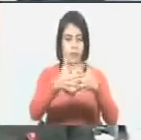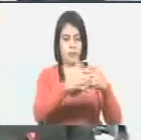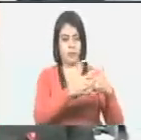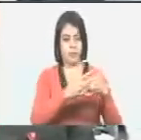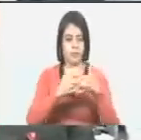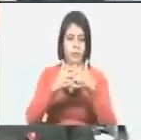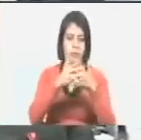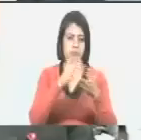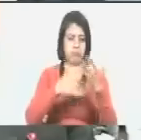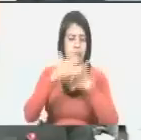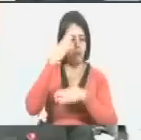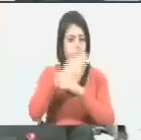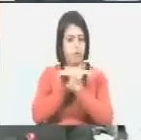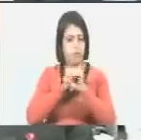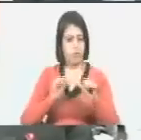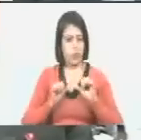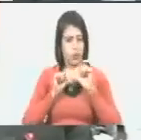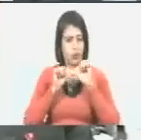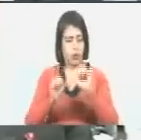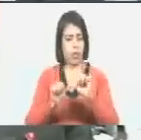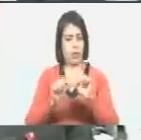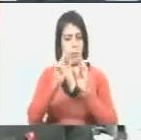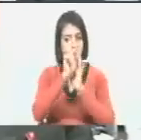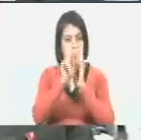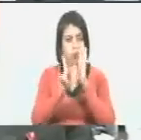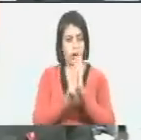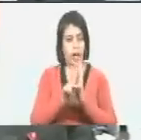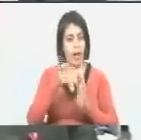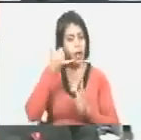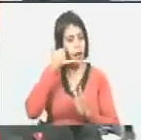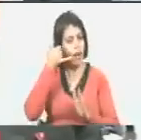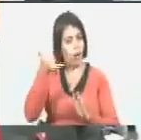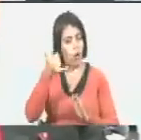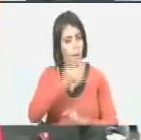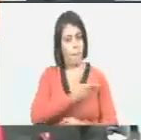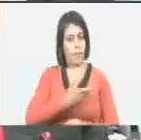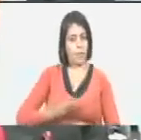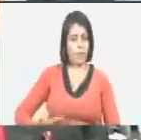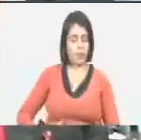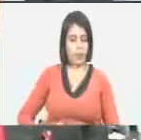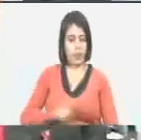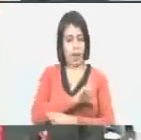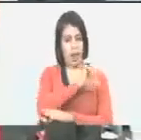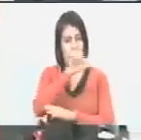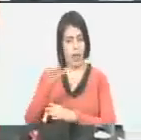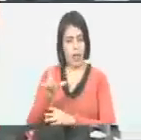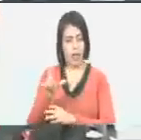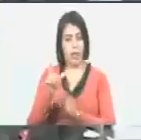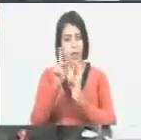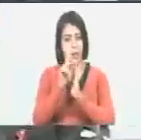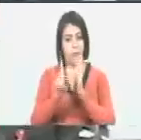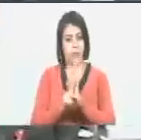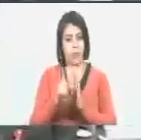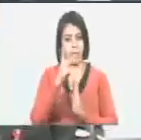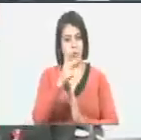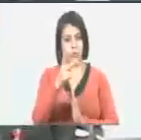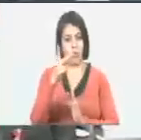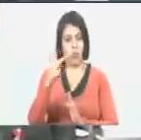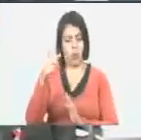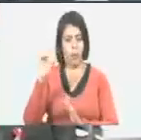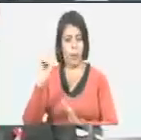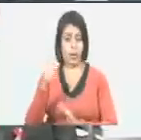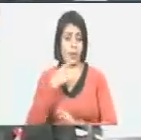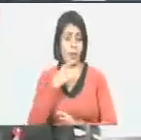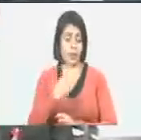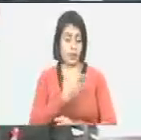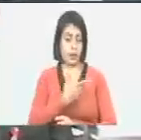Unidos. Durante la transmisión de su programa a los presidentes en Lara, el programa 220.